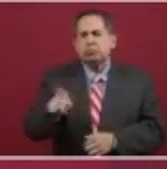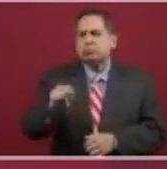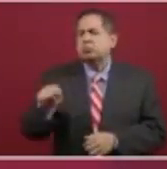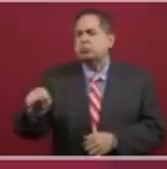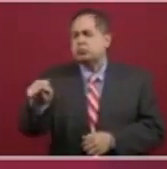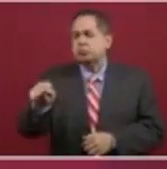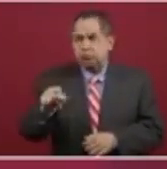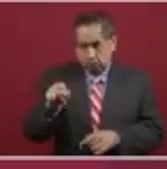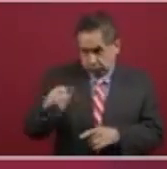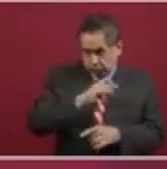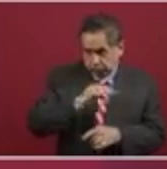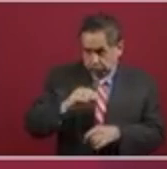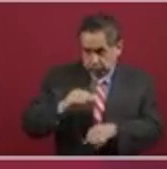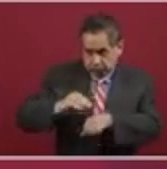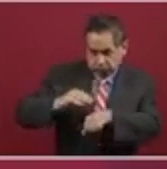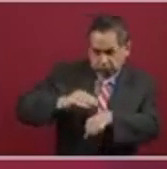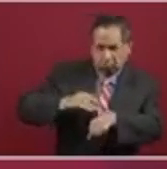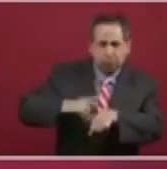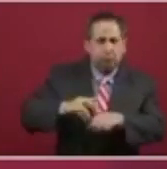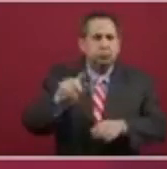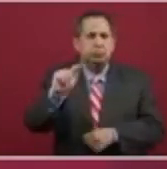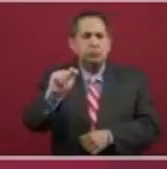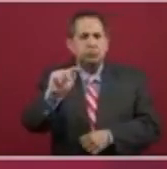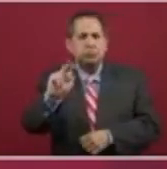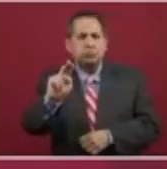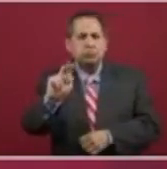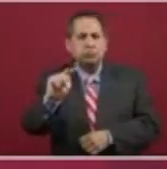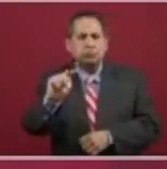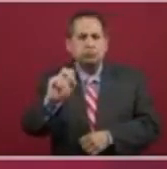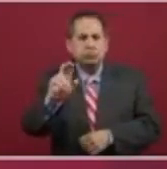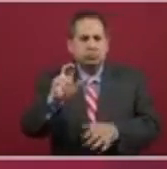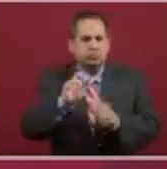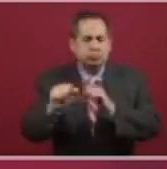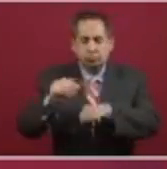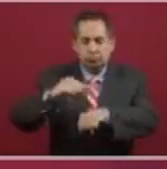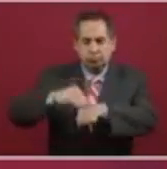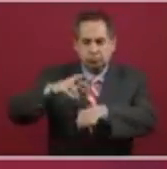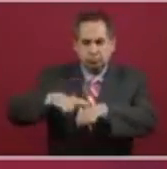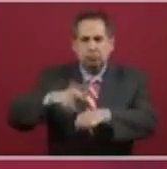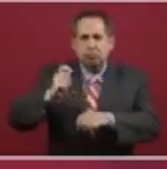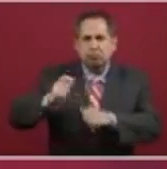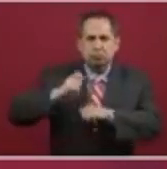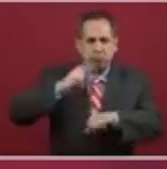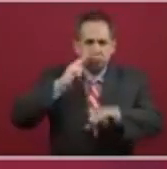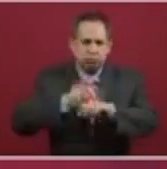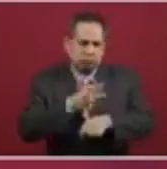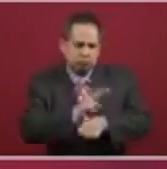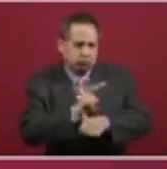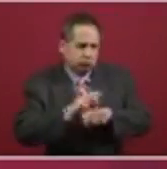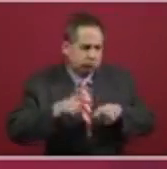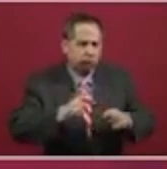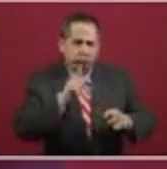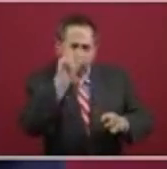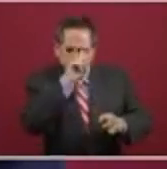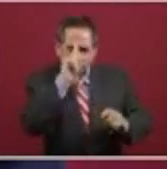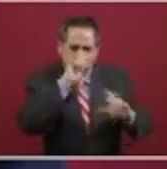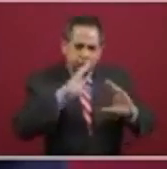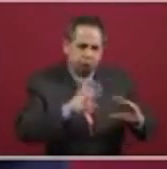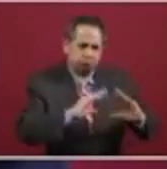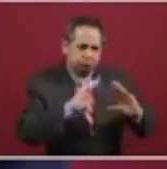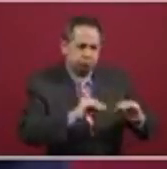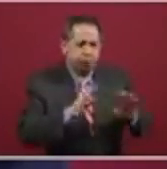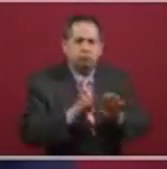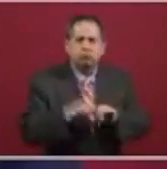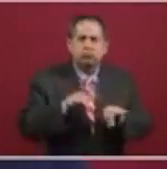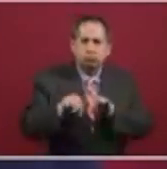o en las ciudades. Lo segundo que es importante que se